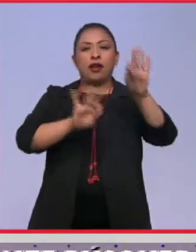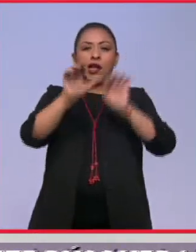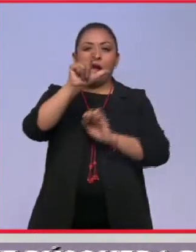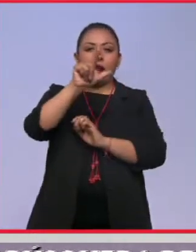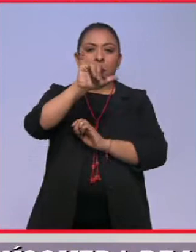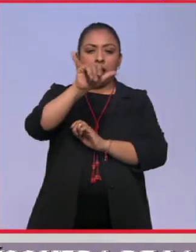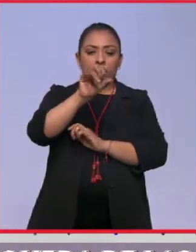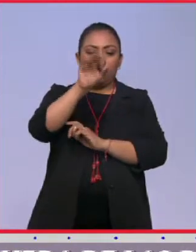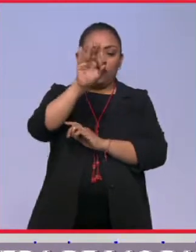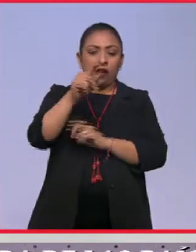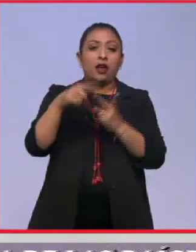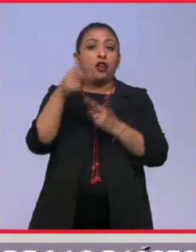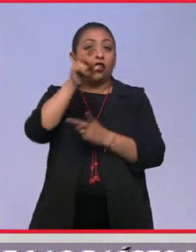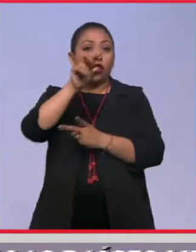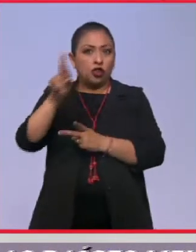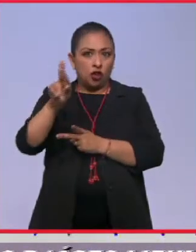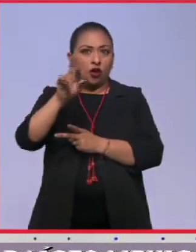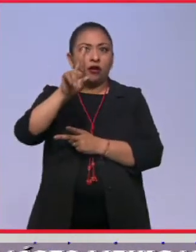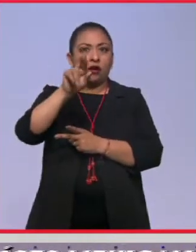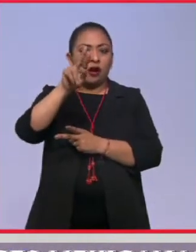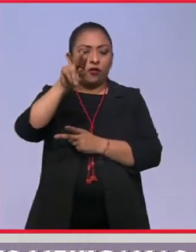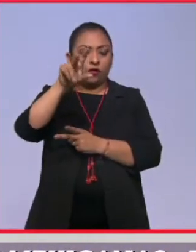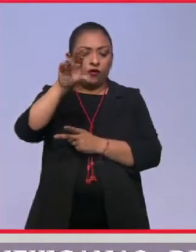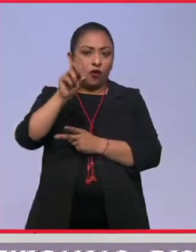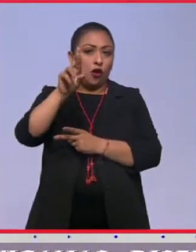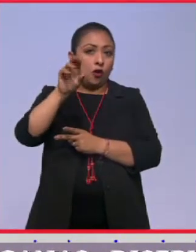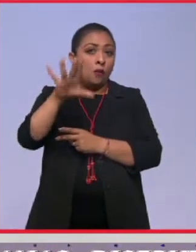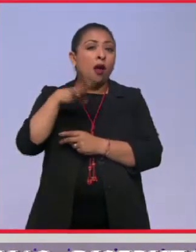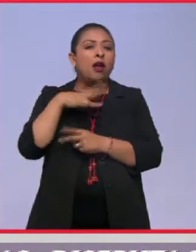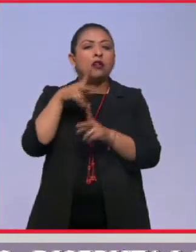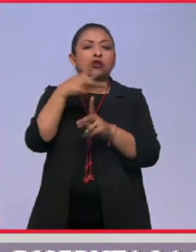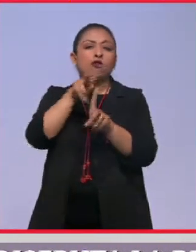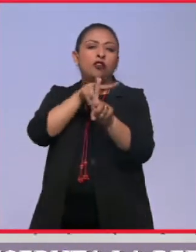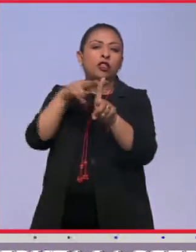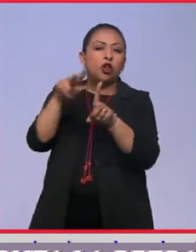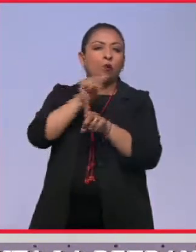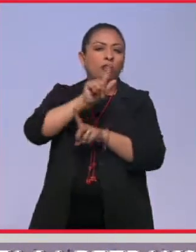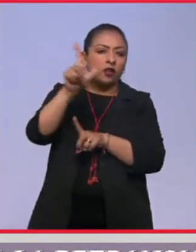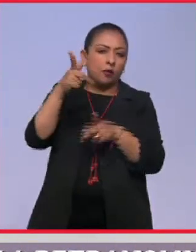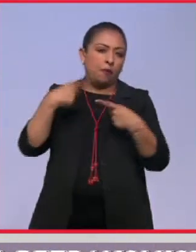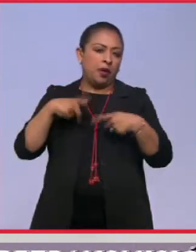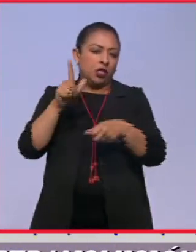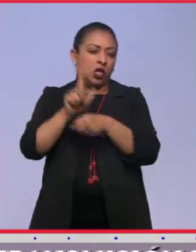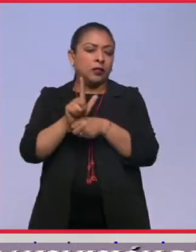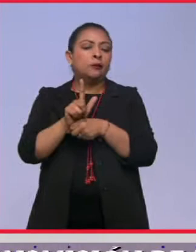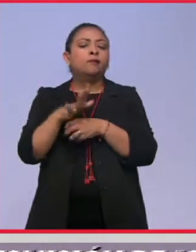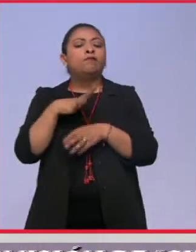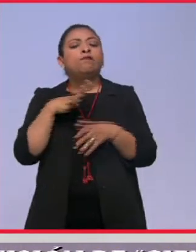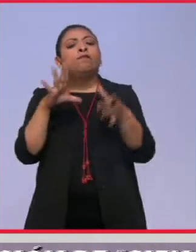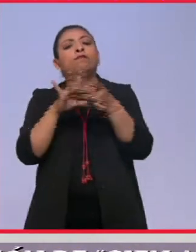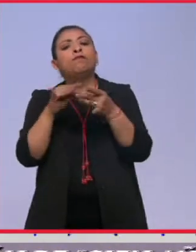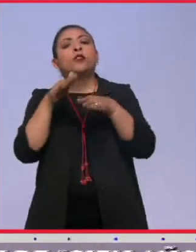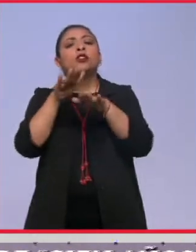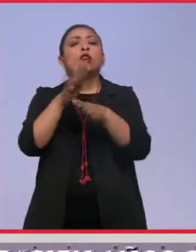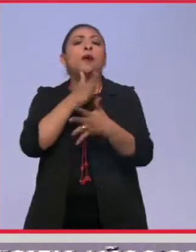y el doctor Ranulfo Romo, quienes, desde sus visiones profesionales y personales, hablaron del amor y particularmente